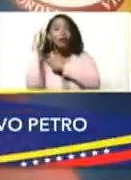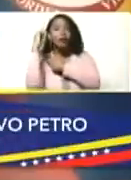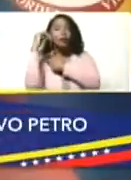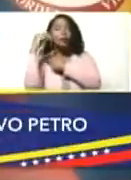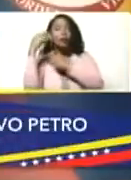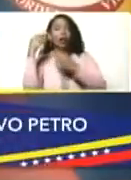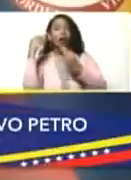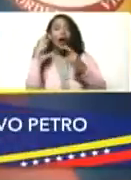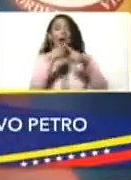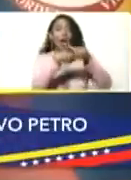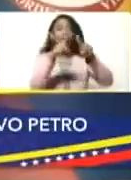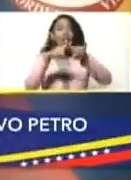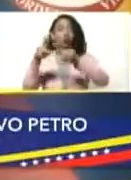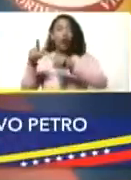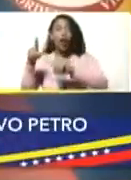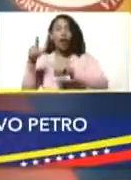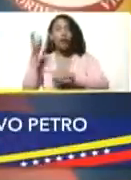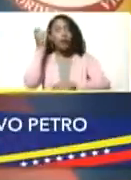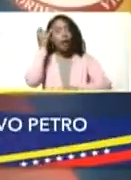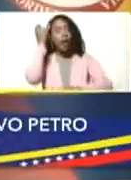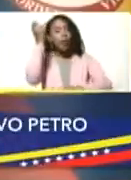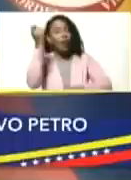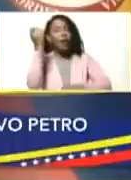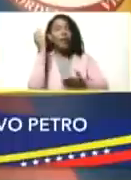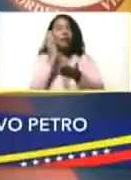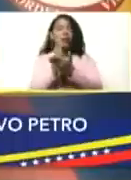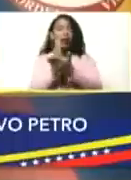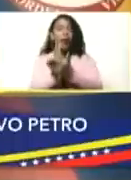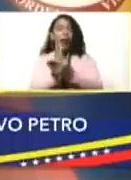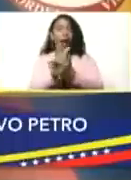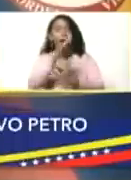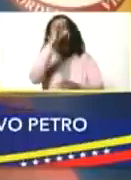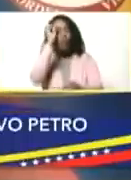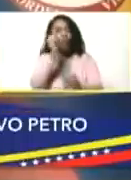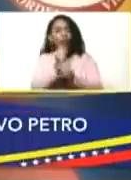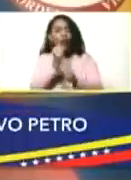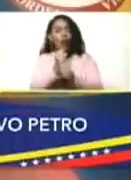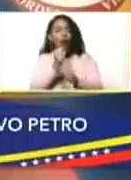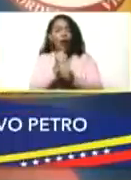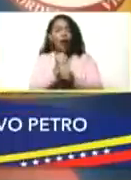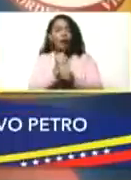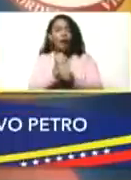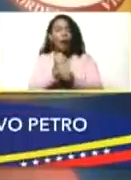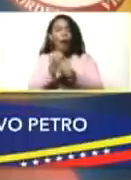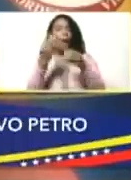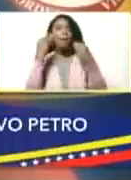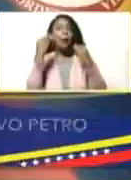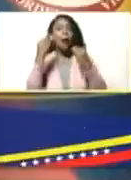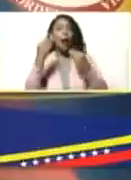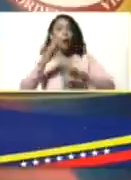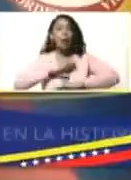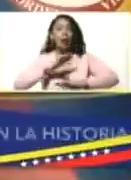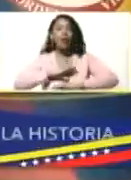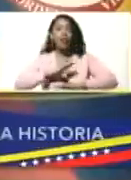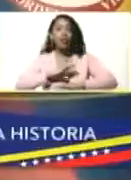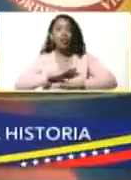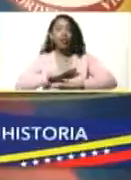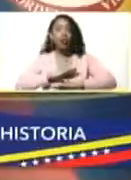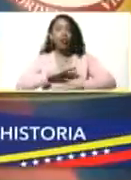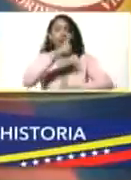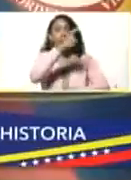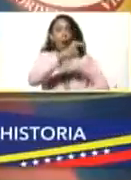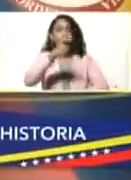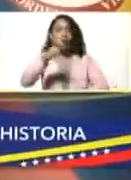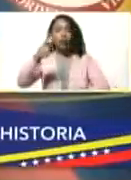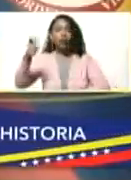visiones, siempre a trabajar por el bien común. Por el bien